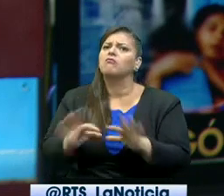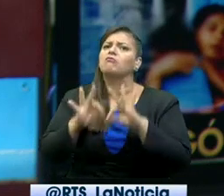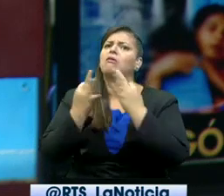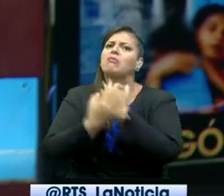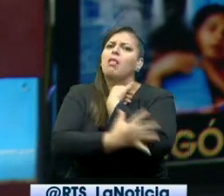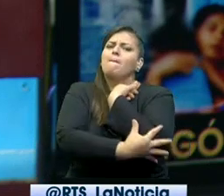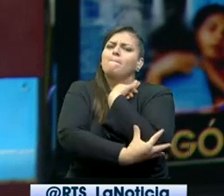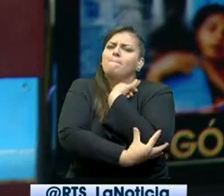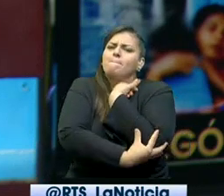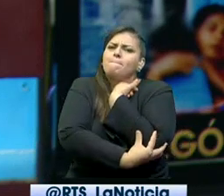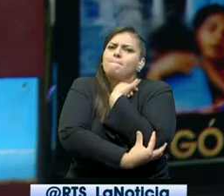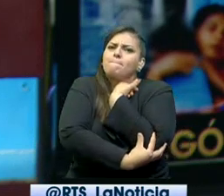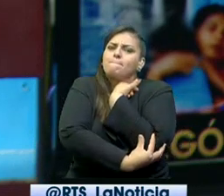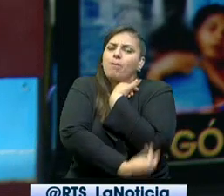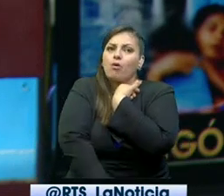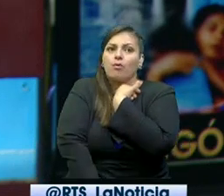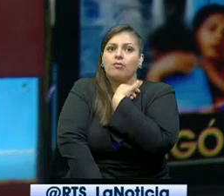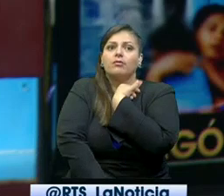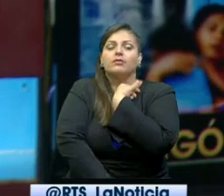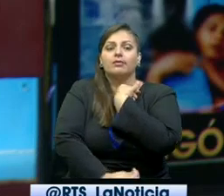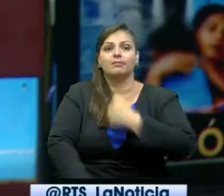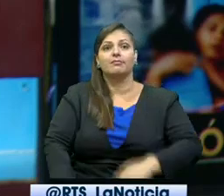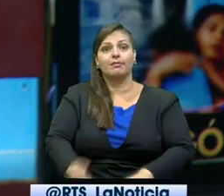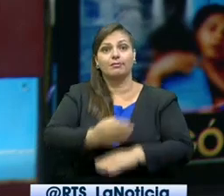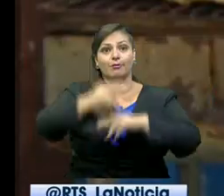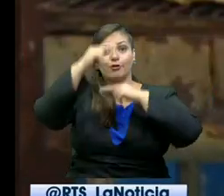difundidos semanas atrás por este noticiero.